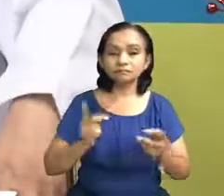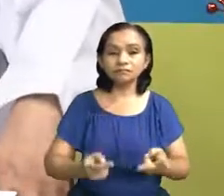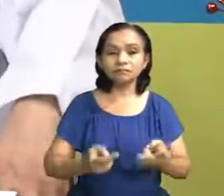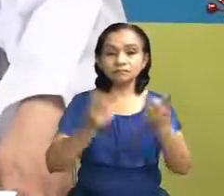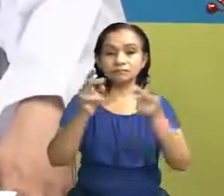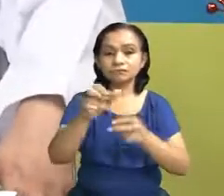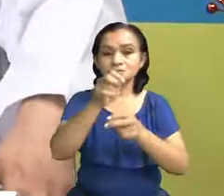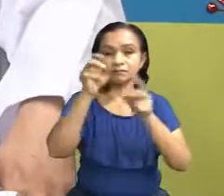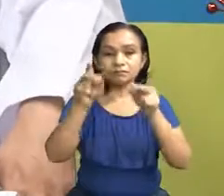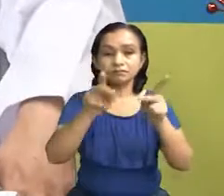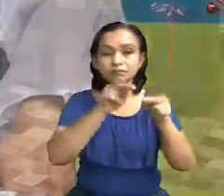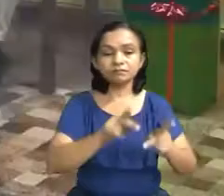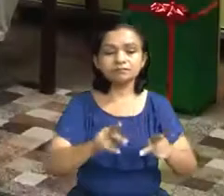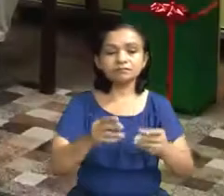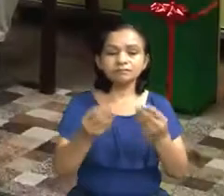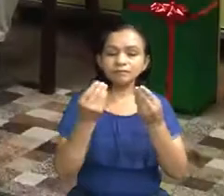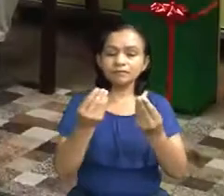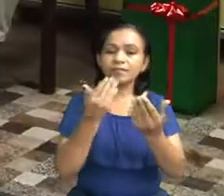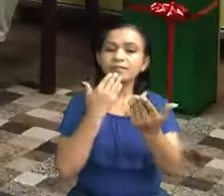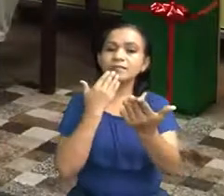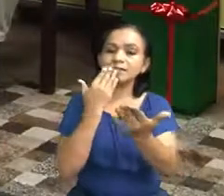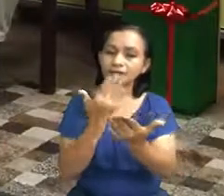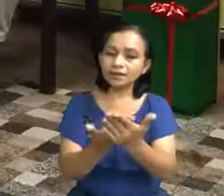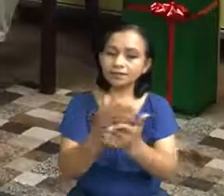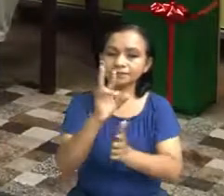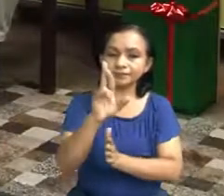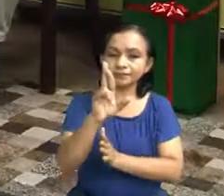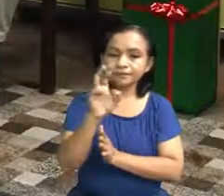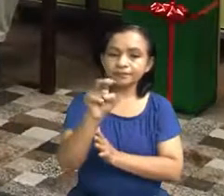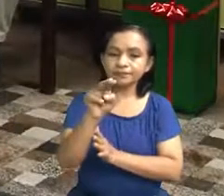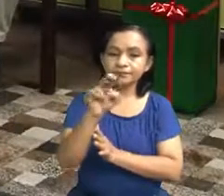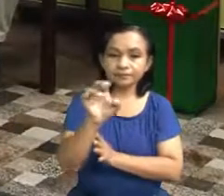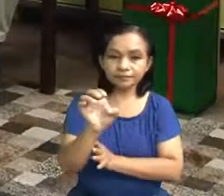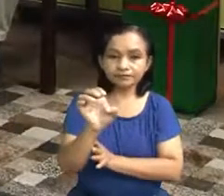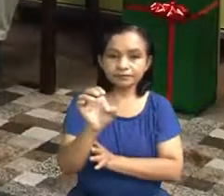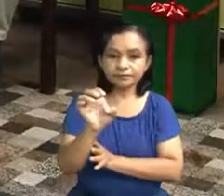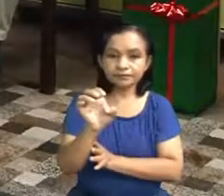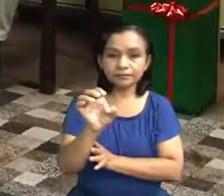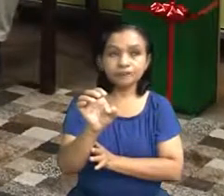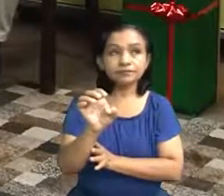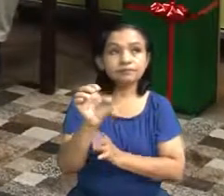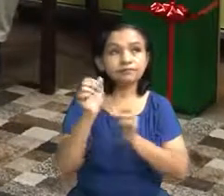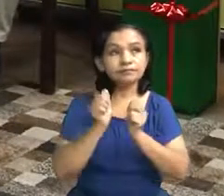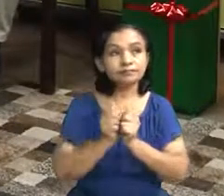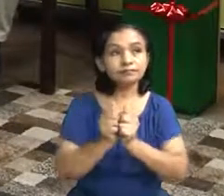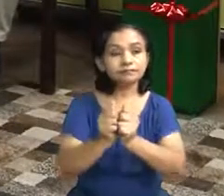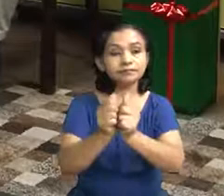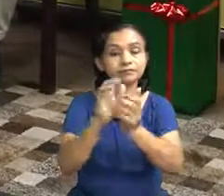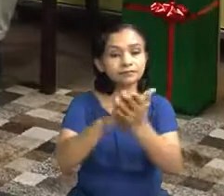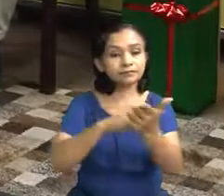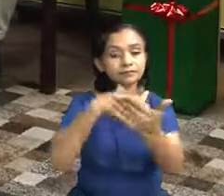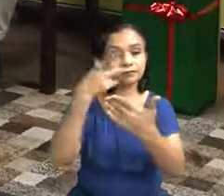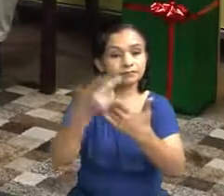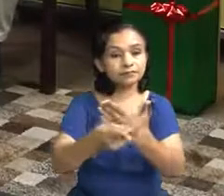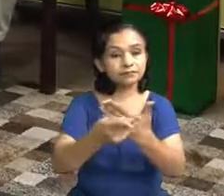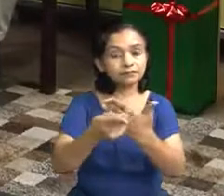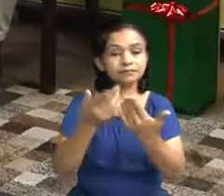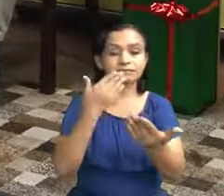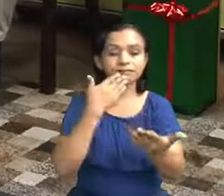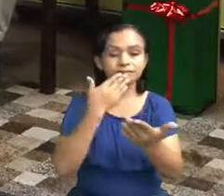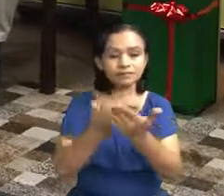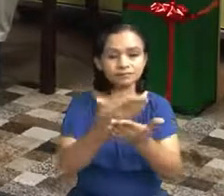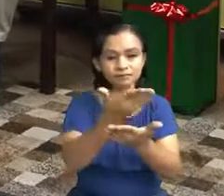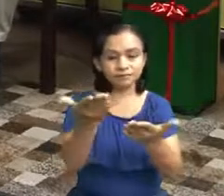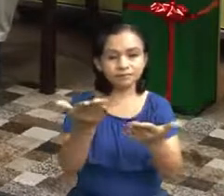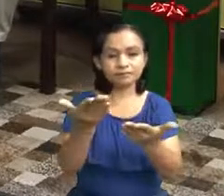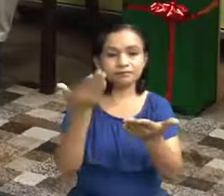personas. Ok. Le agradecemos, doctor René Berríos, por su acompañamiento en este programa y por su... Gracias a ustedes por invitarme. Y por